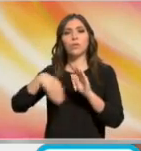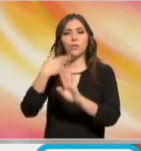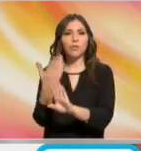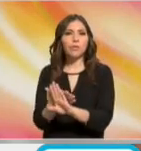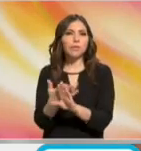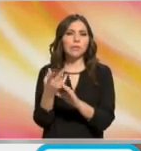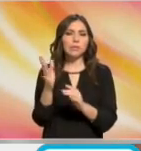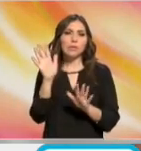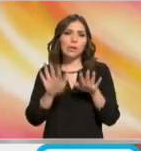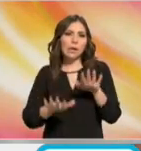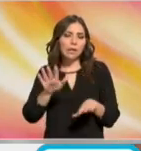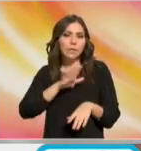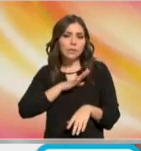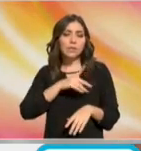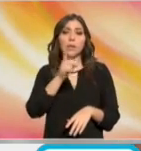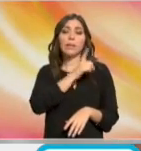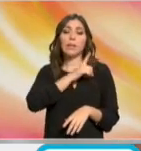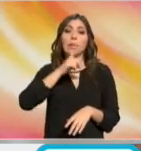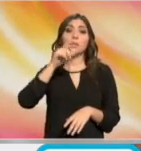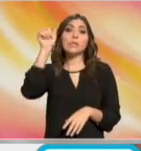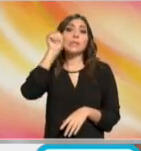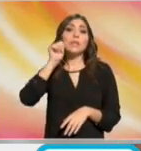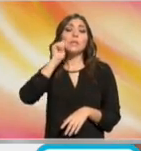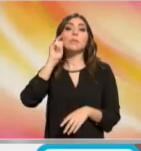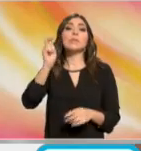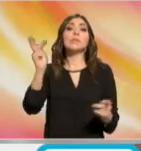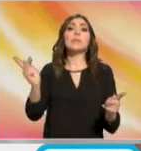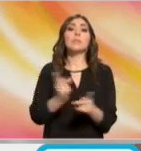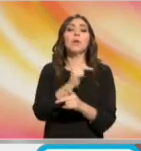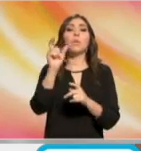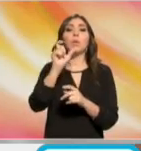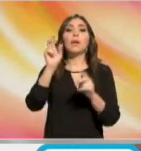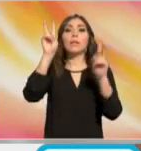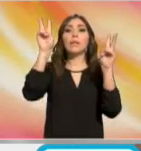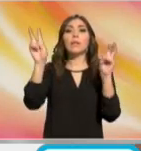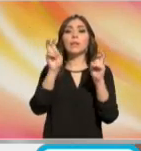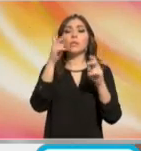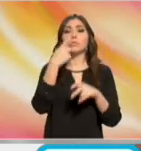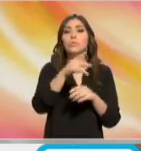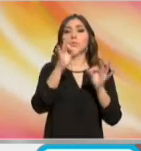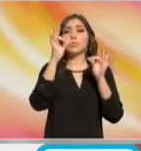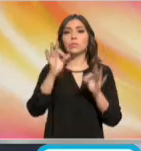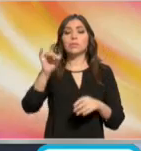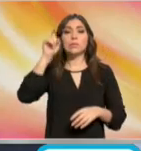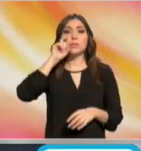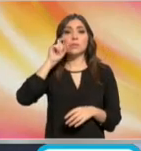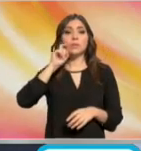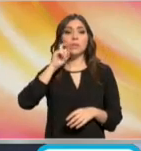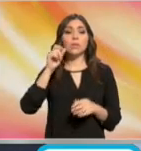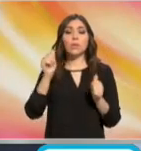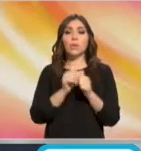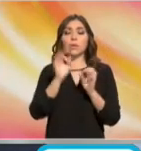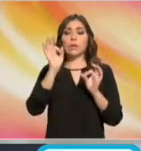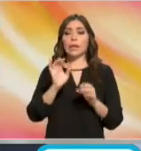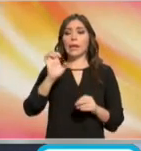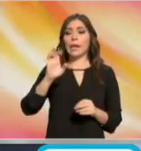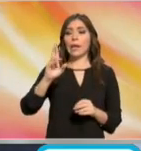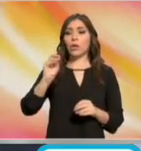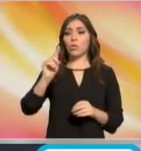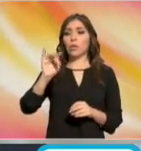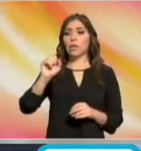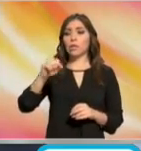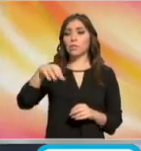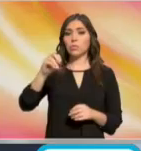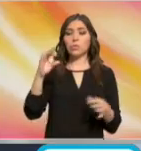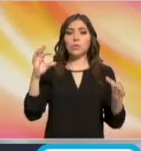Sí, tenemos que saber que no siempre lo que pasa en el tema meramente erótico tiene que ver con el erotismo. A veces lo que está